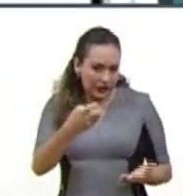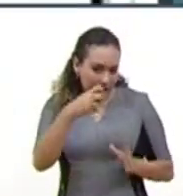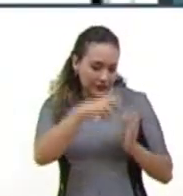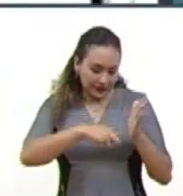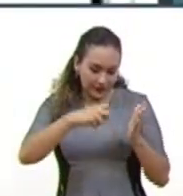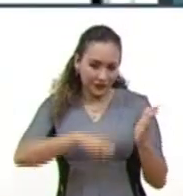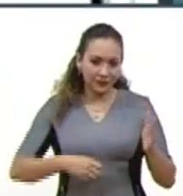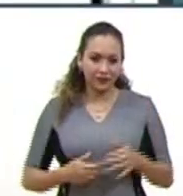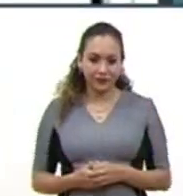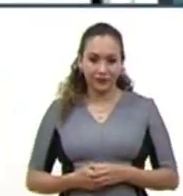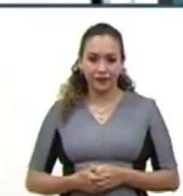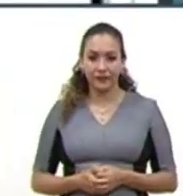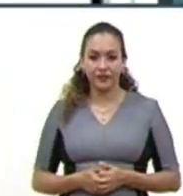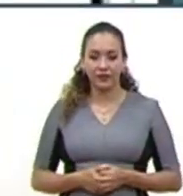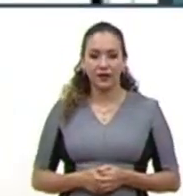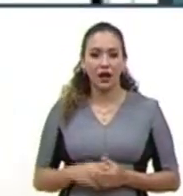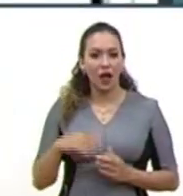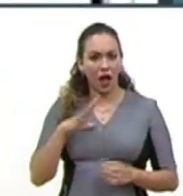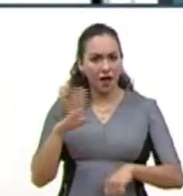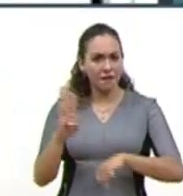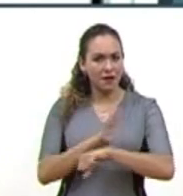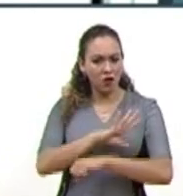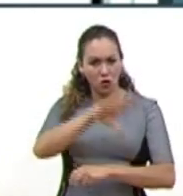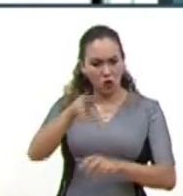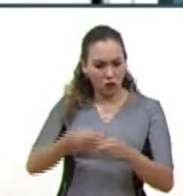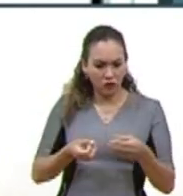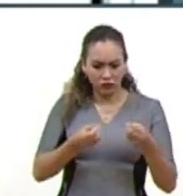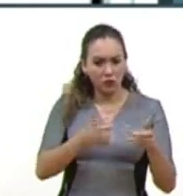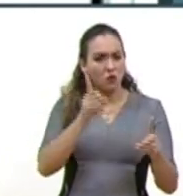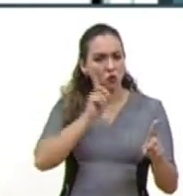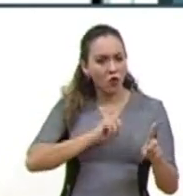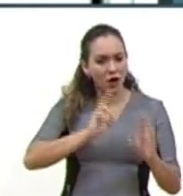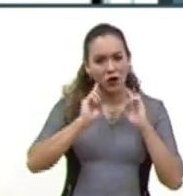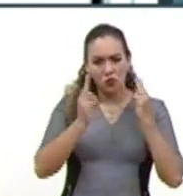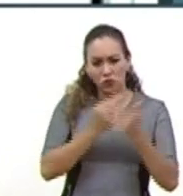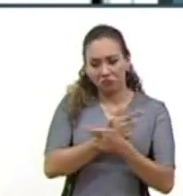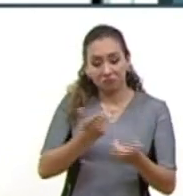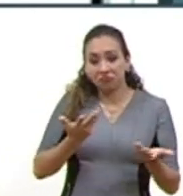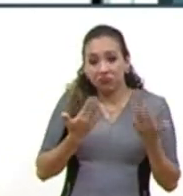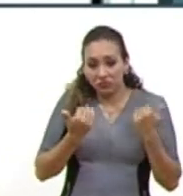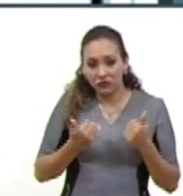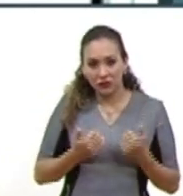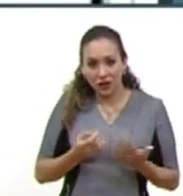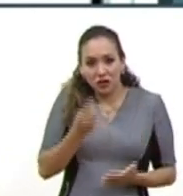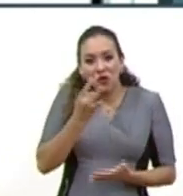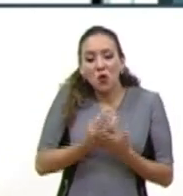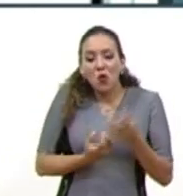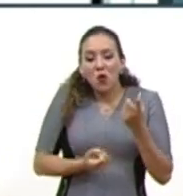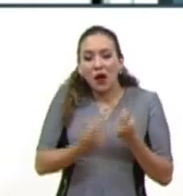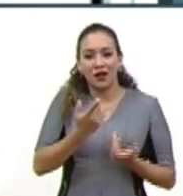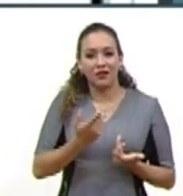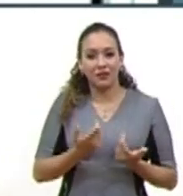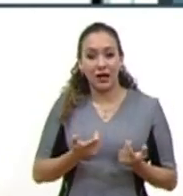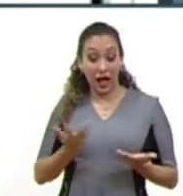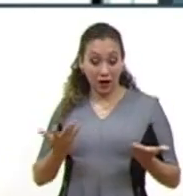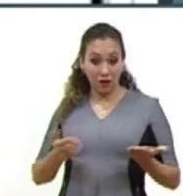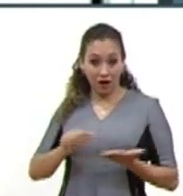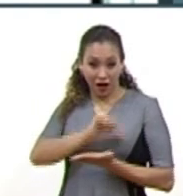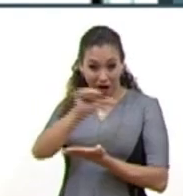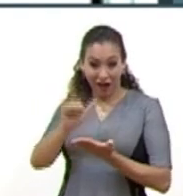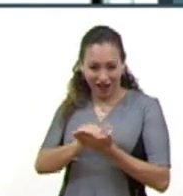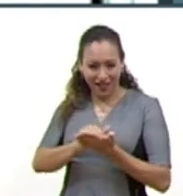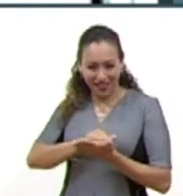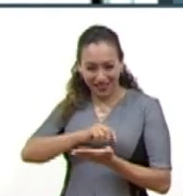Pues la exclusión de ciertos beneficios en relación al concubinato, en comparación con el matrimonio, implicaba ese trato diferenciado.